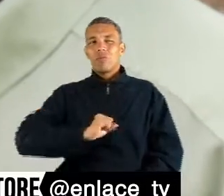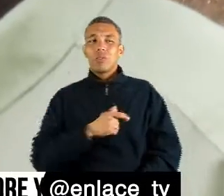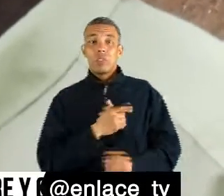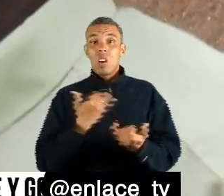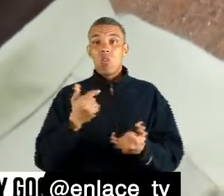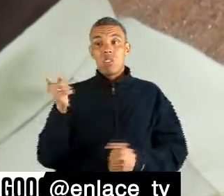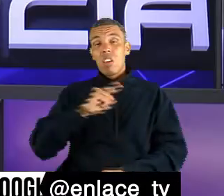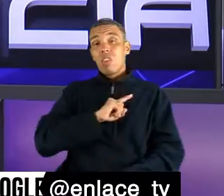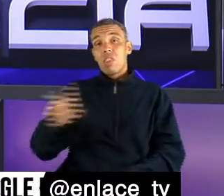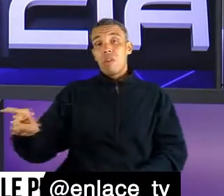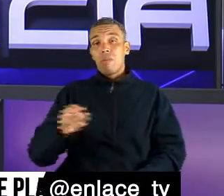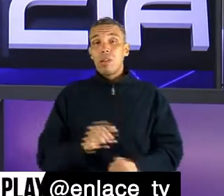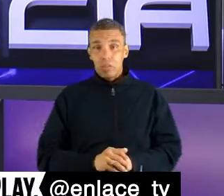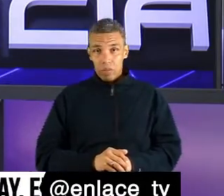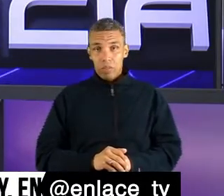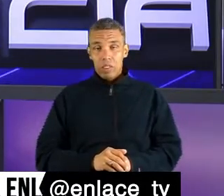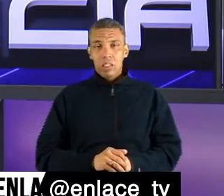del Pueblo.